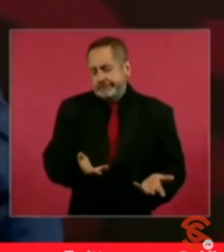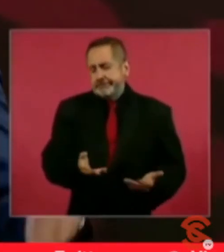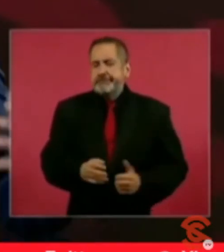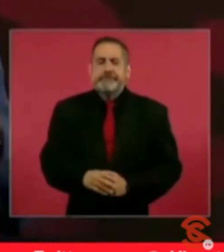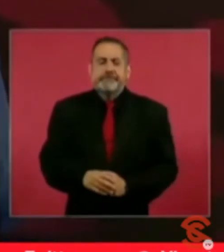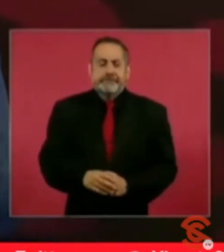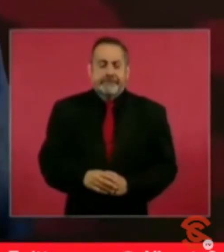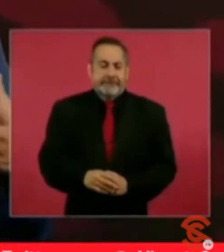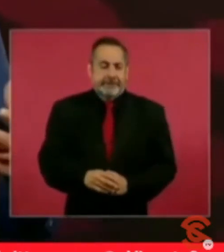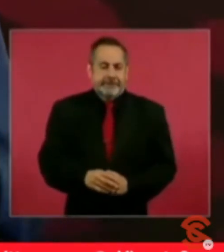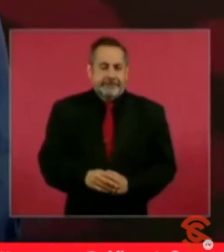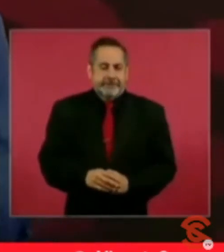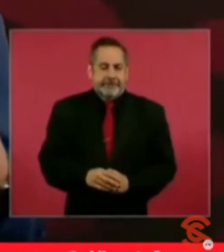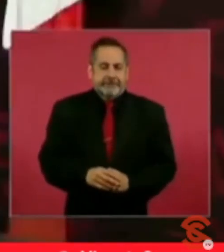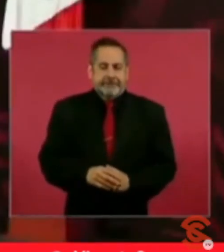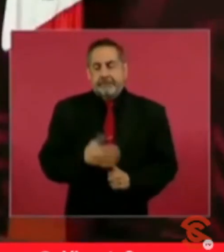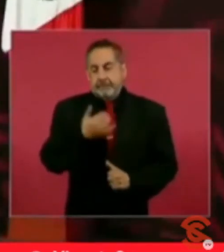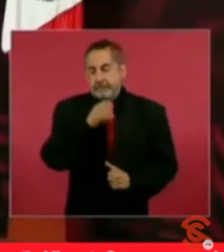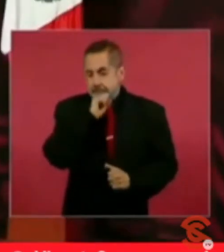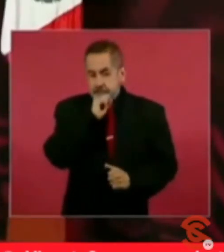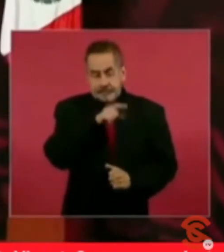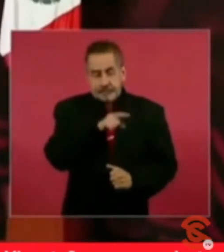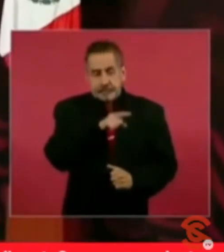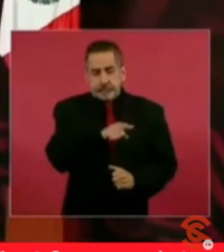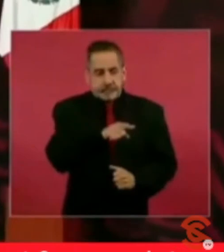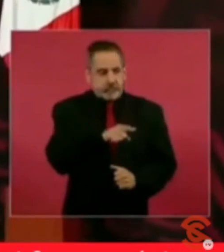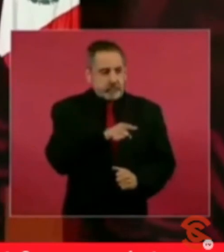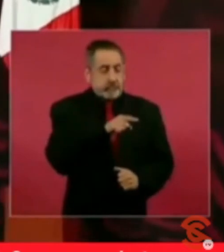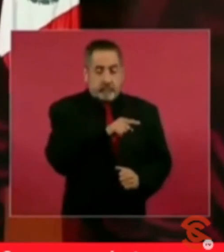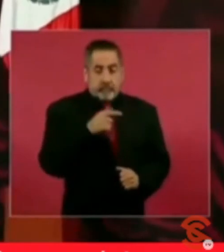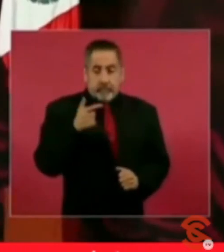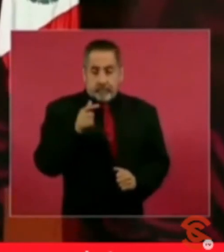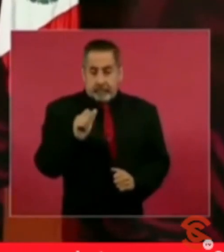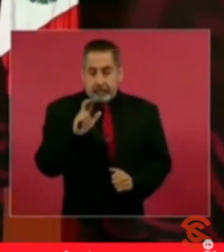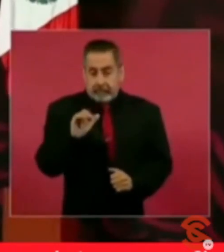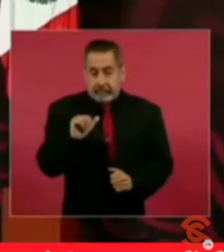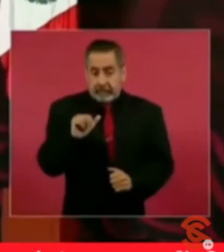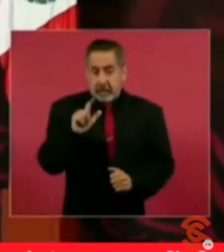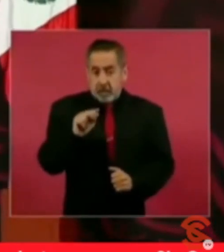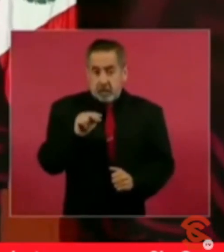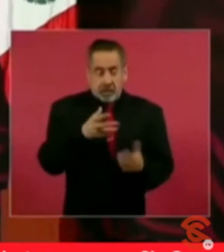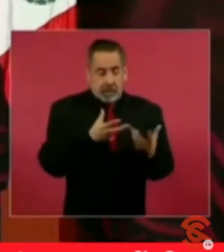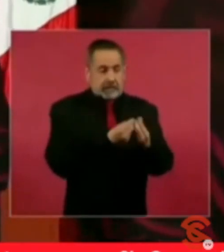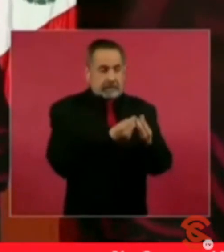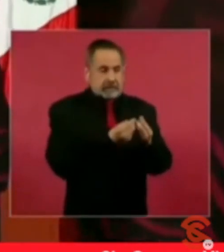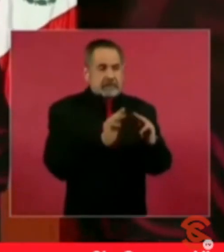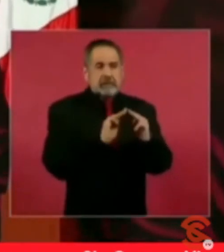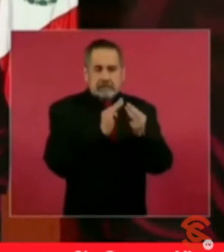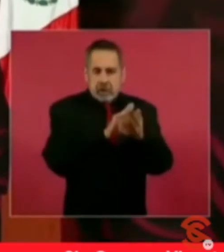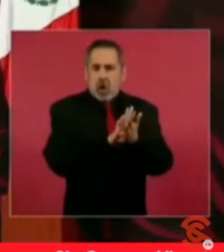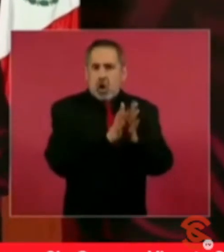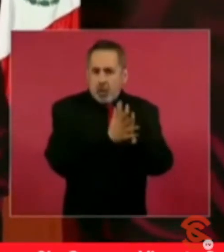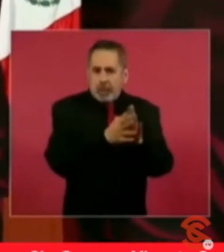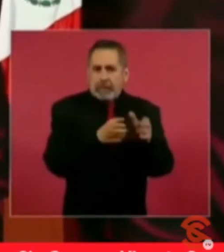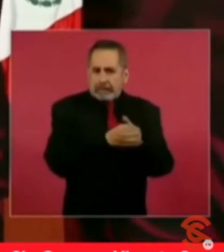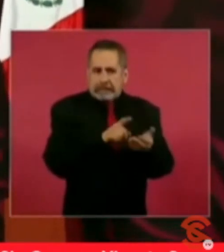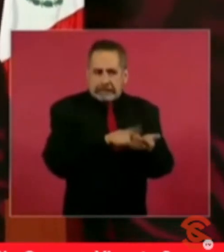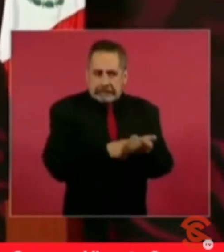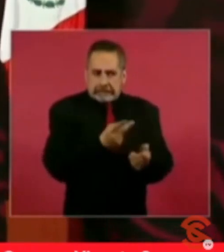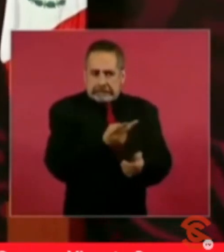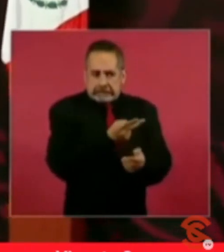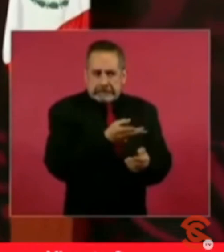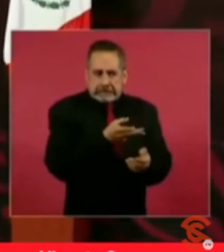y había una relación de complicidad. Todo